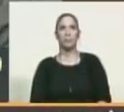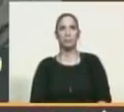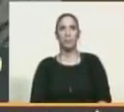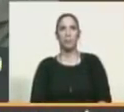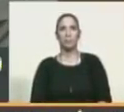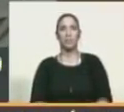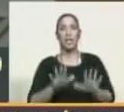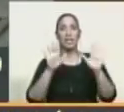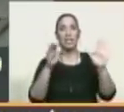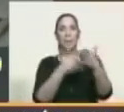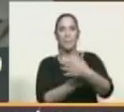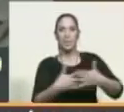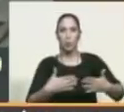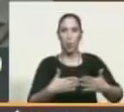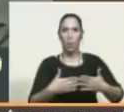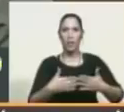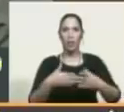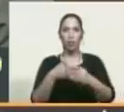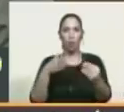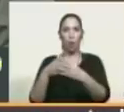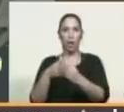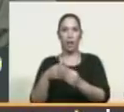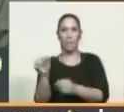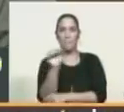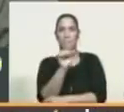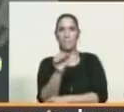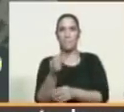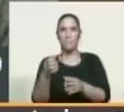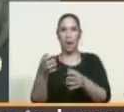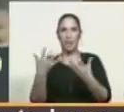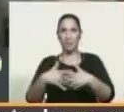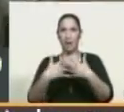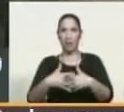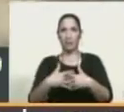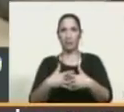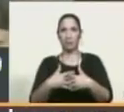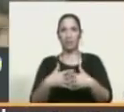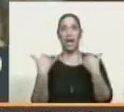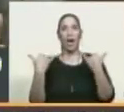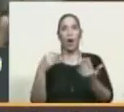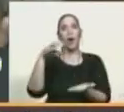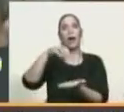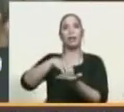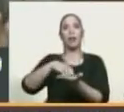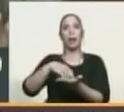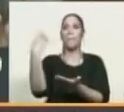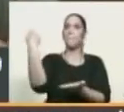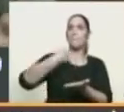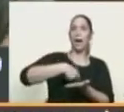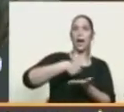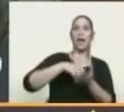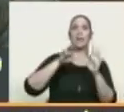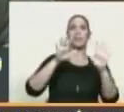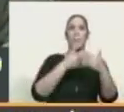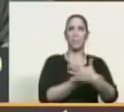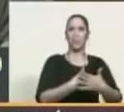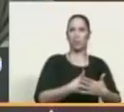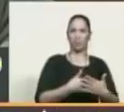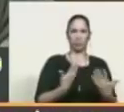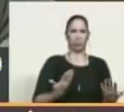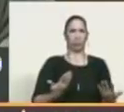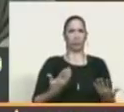10 millones de dólares en una maquinaria para mi fábrica. Ahora el Estado tiene que darme los 10 millones de dólares. Pero si la máquina es